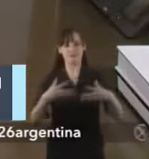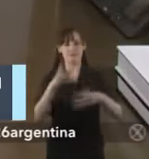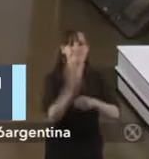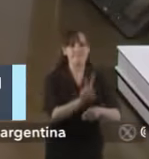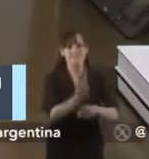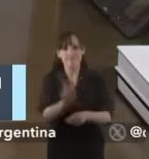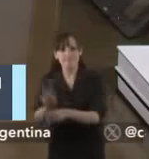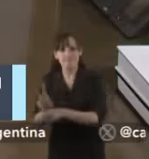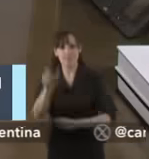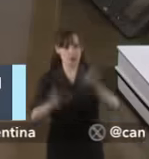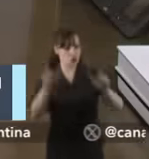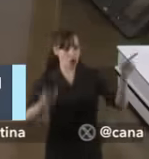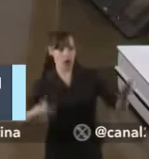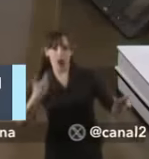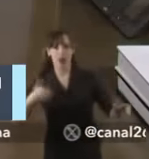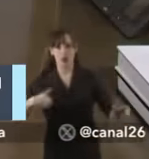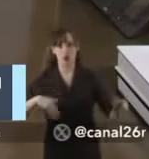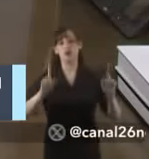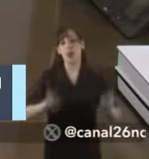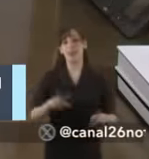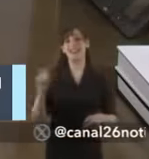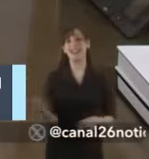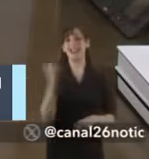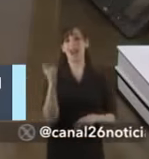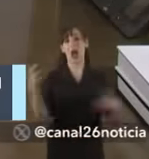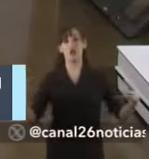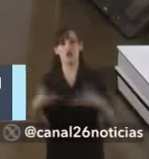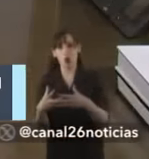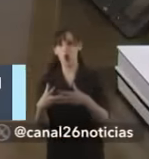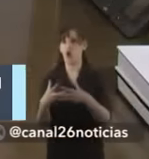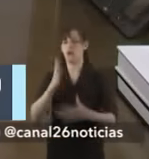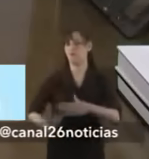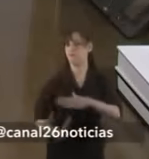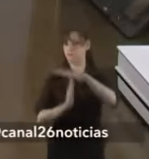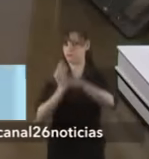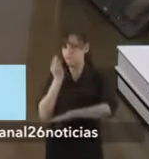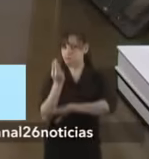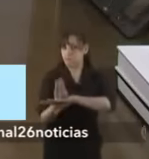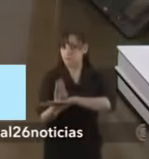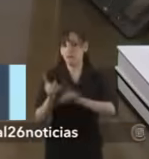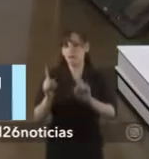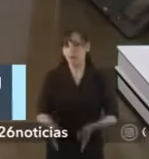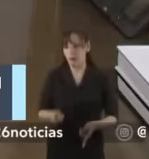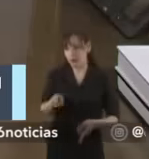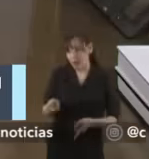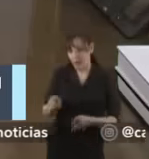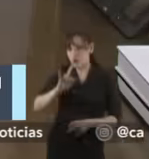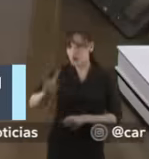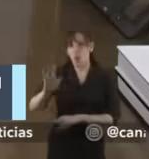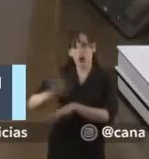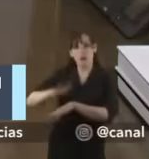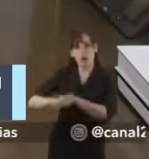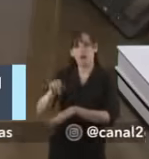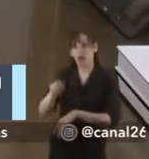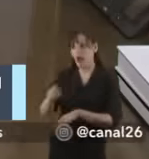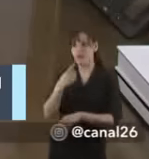haciendo depende de los dirigentes sindicales y sociales que enfrentarán la responsabilidad histórica de elegir entre el bienestar general o la